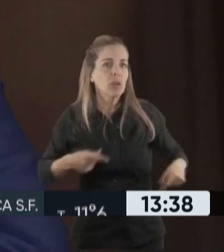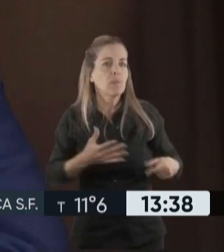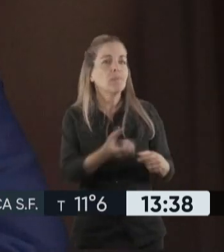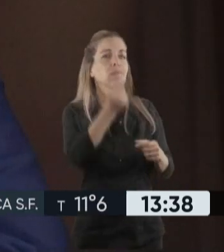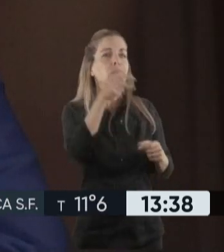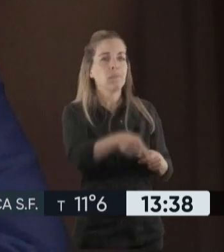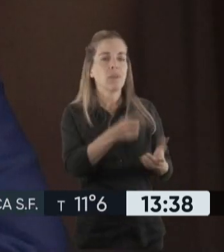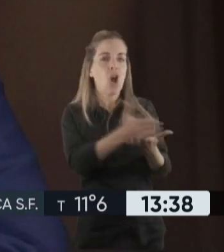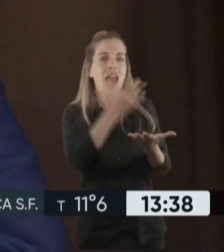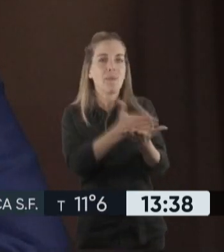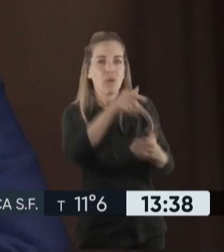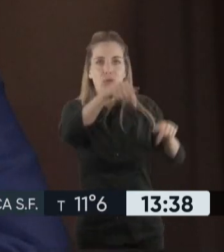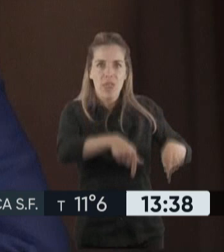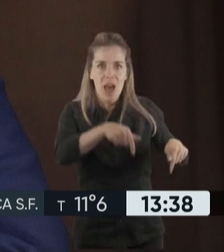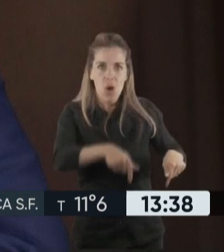esa producción,